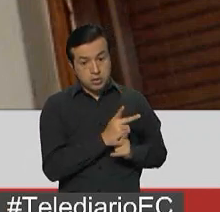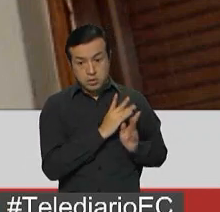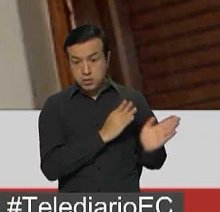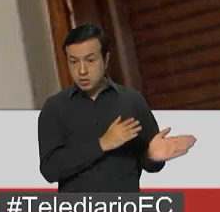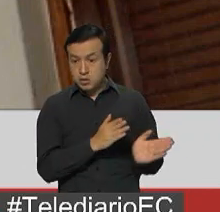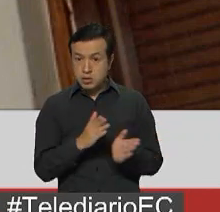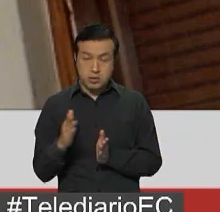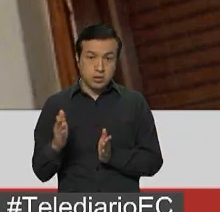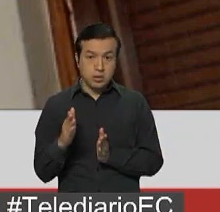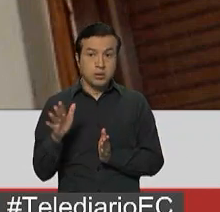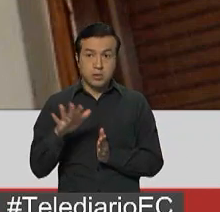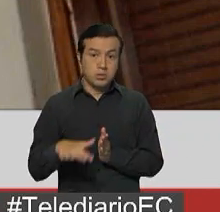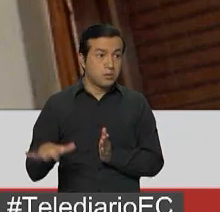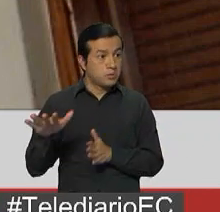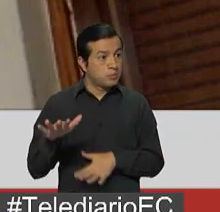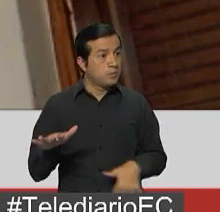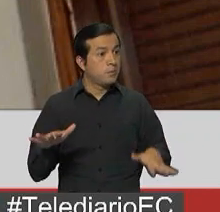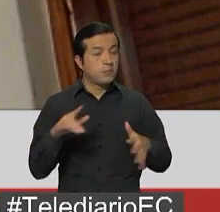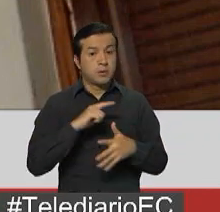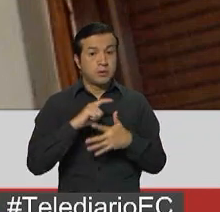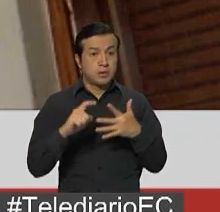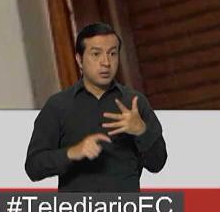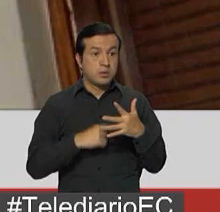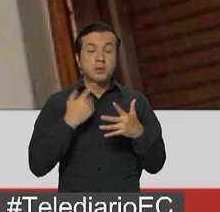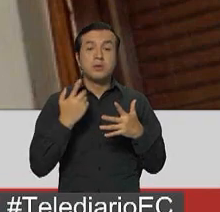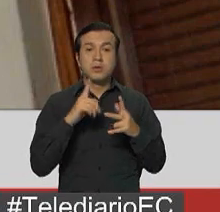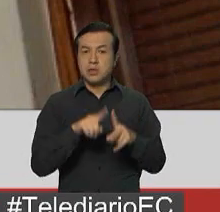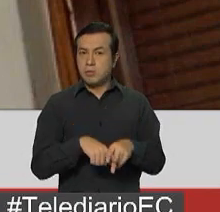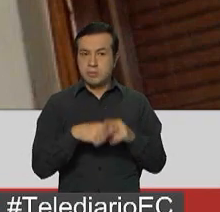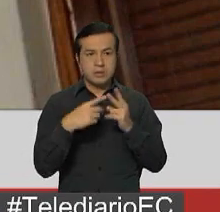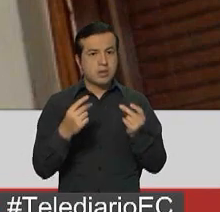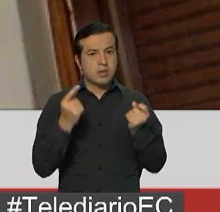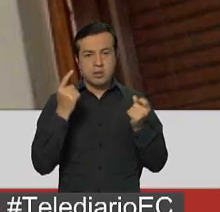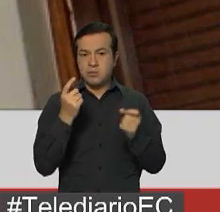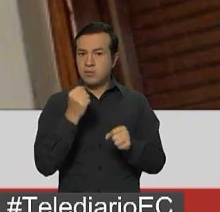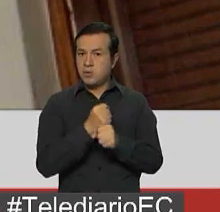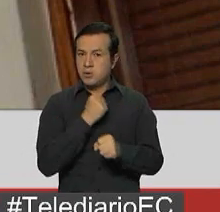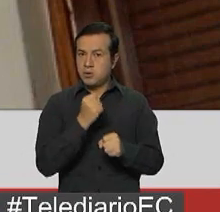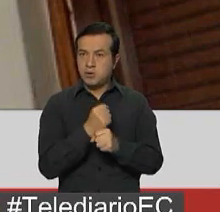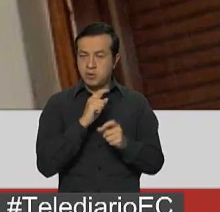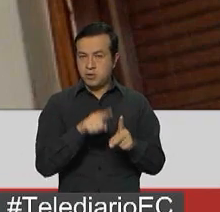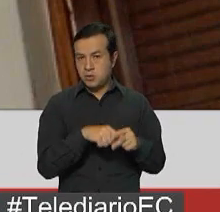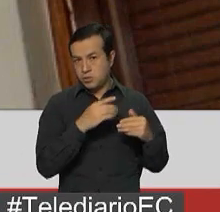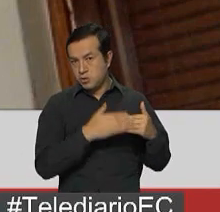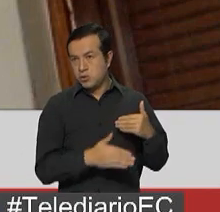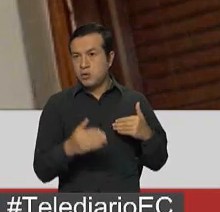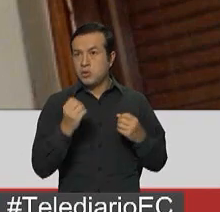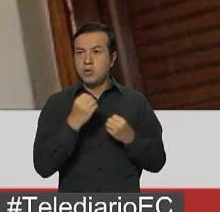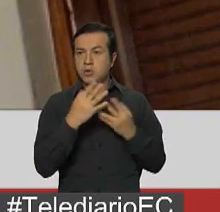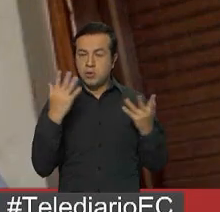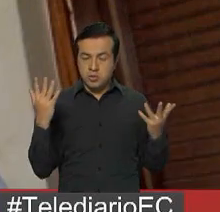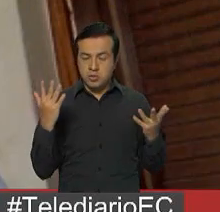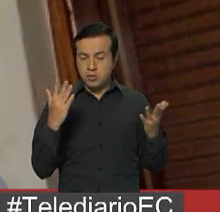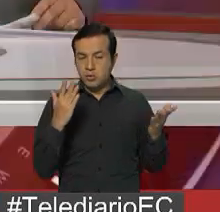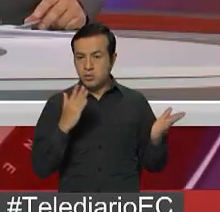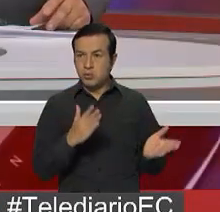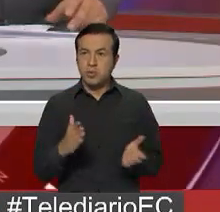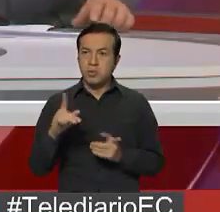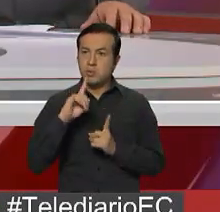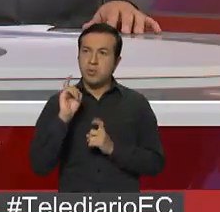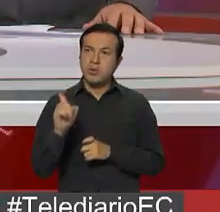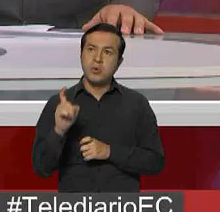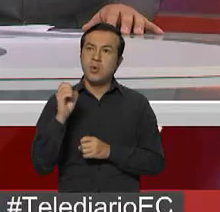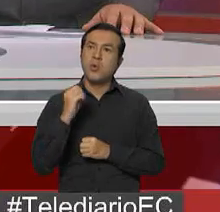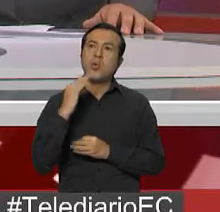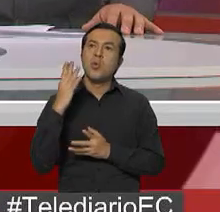en los demás sectores que necesitan entrar ya a producir han logrado y con aplicar el señor zambrano han